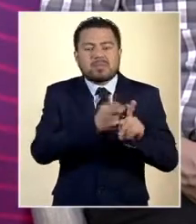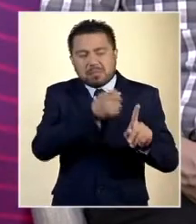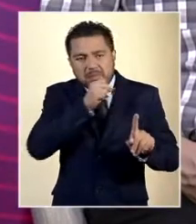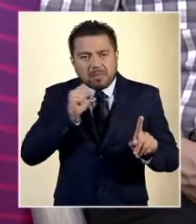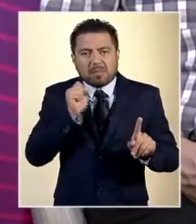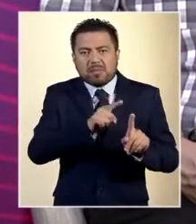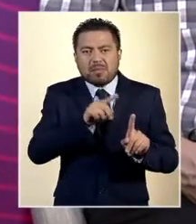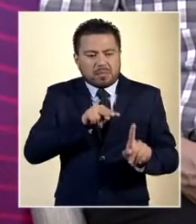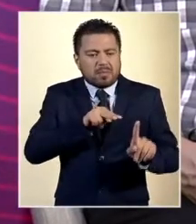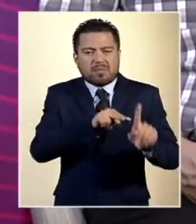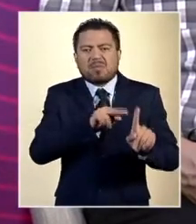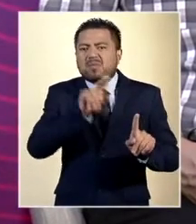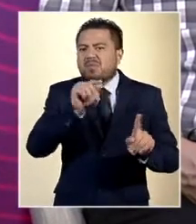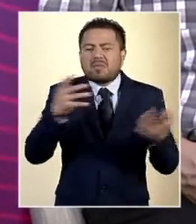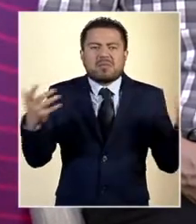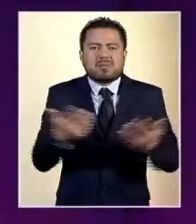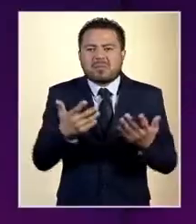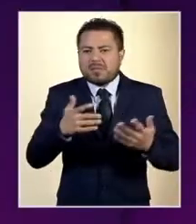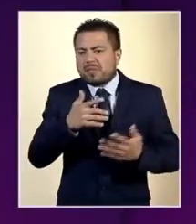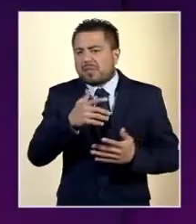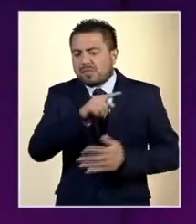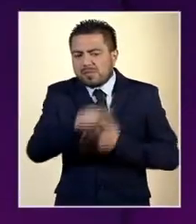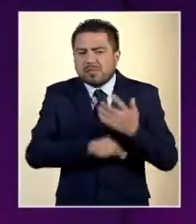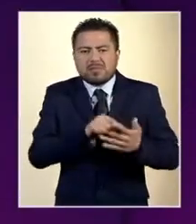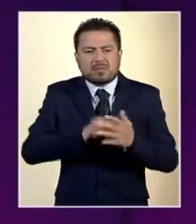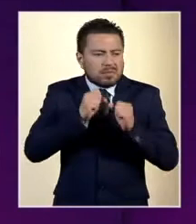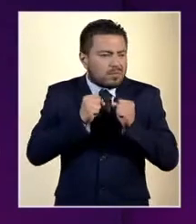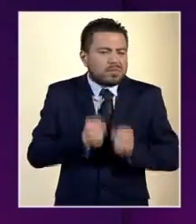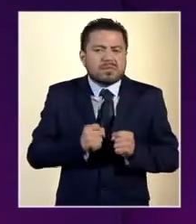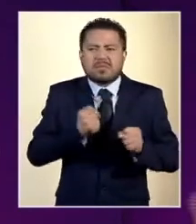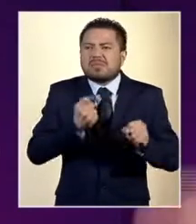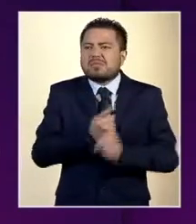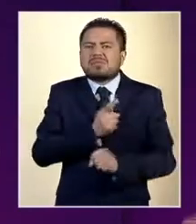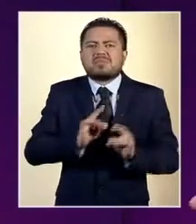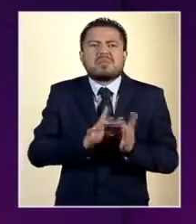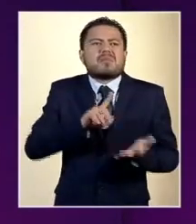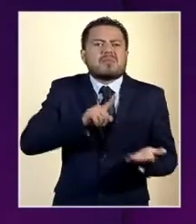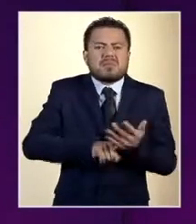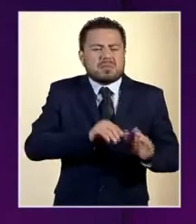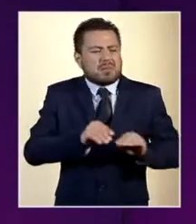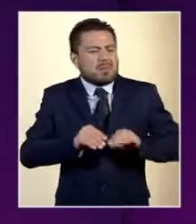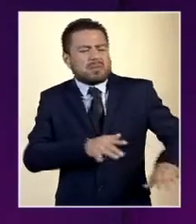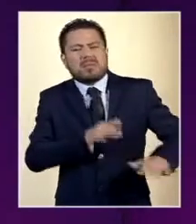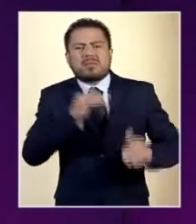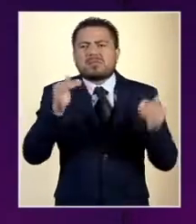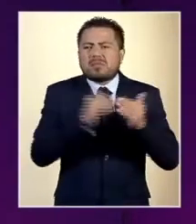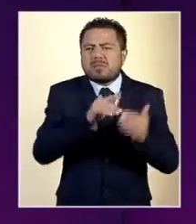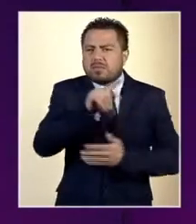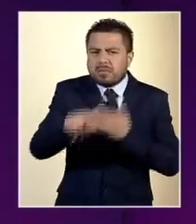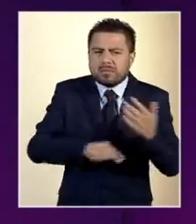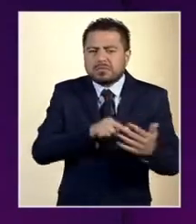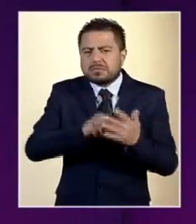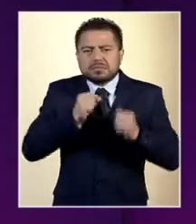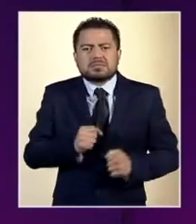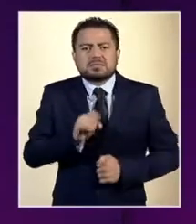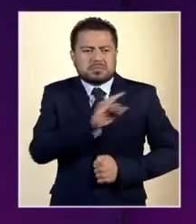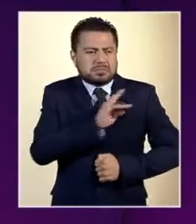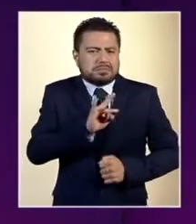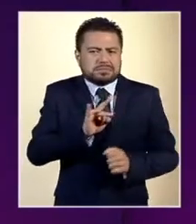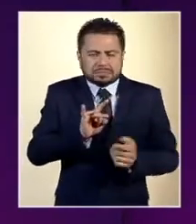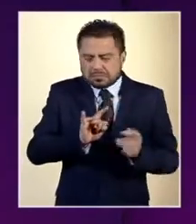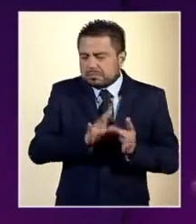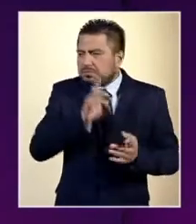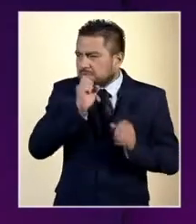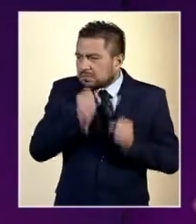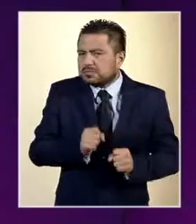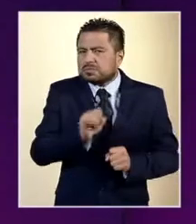también vemos que no estamos cumpliendo con los espacios seguros, y a pesar de que, digamos, los dejamos en casa, los dejamos en un espacio, entonces pues pueden estar entre comillas